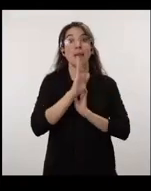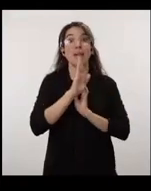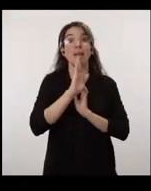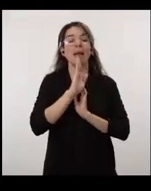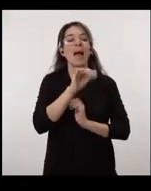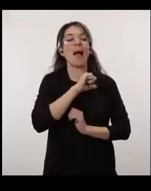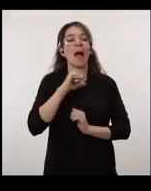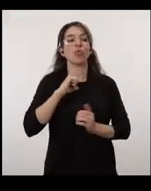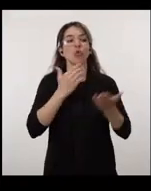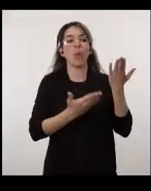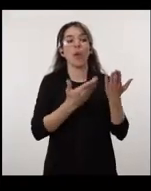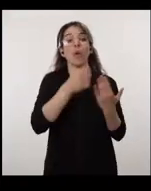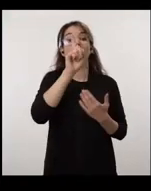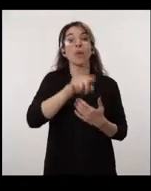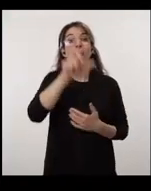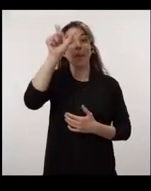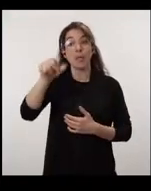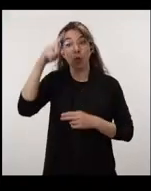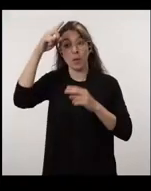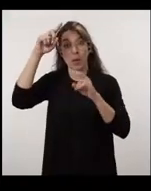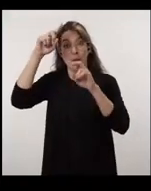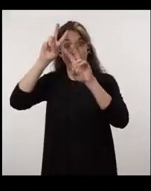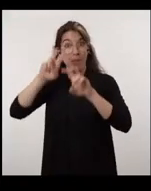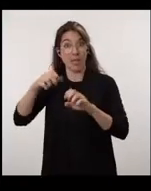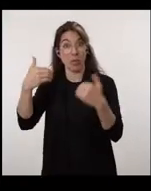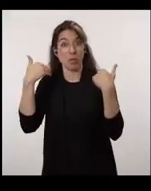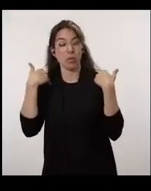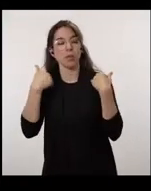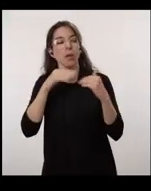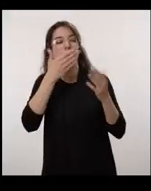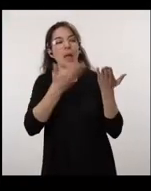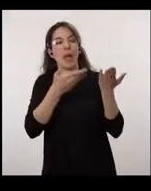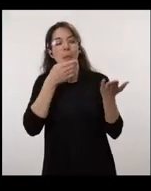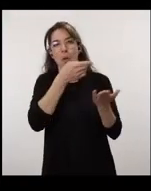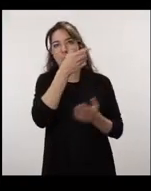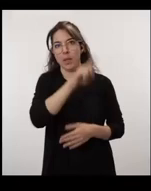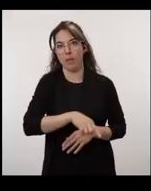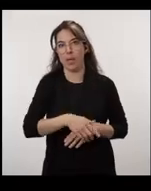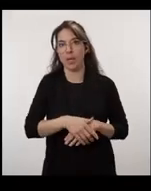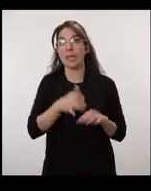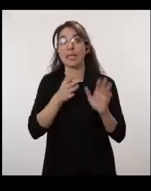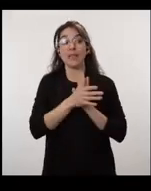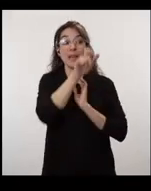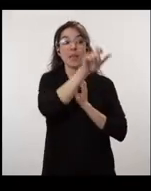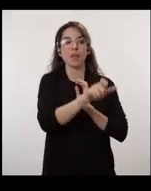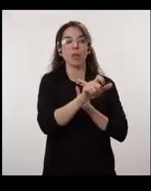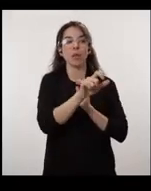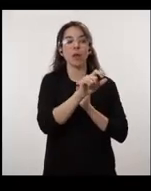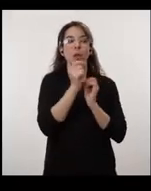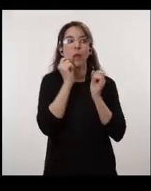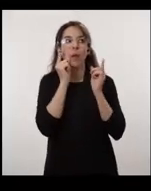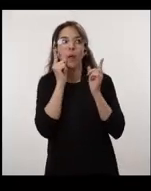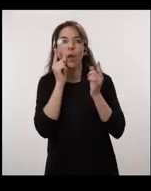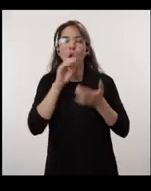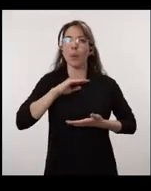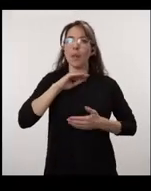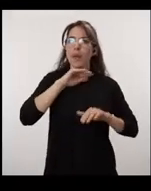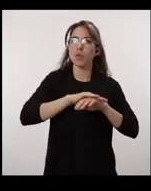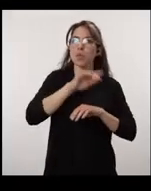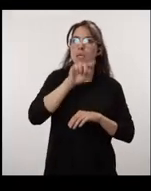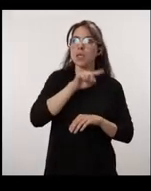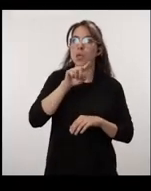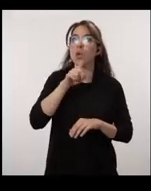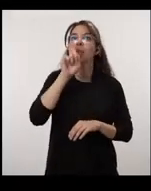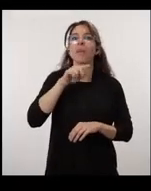parte de su investigador responsable y eso puede hacer que sepa detectar muy bien si cumple o no las competencias y sobre todo muy importante poder